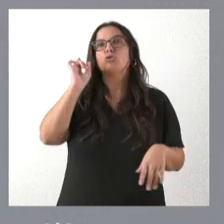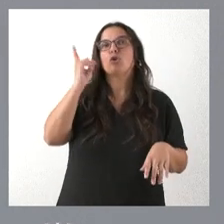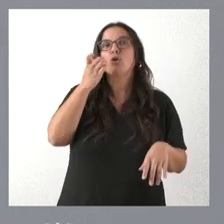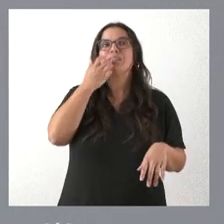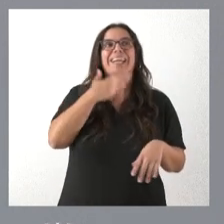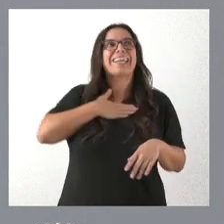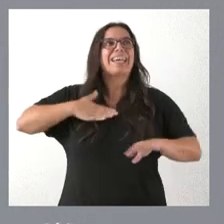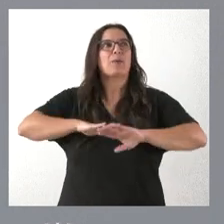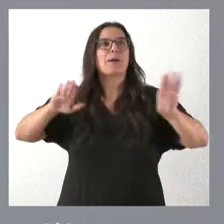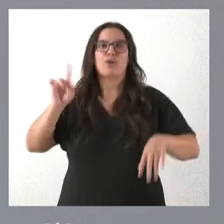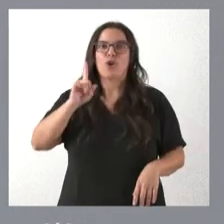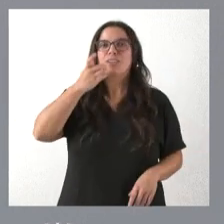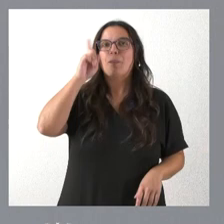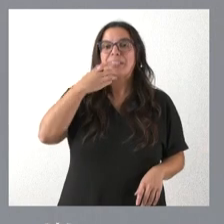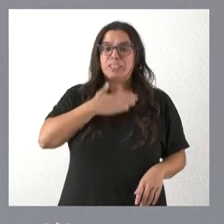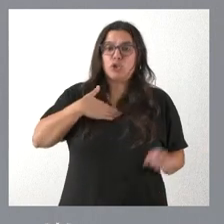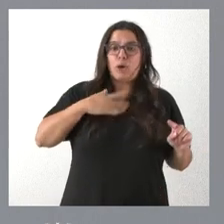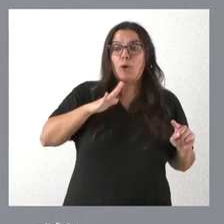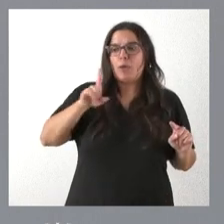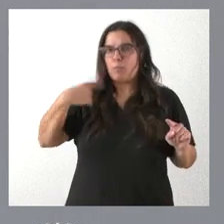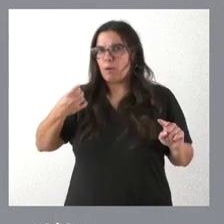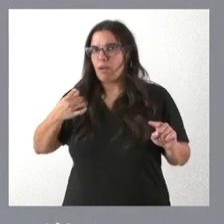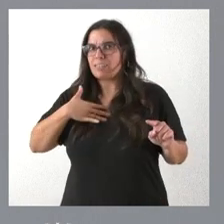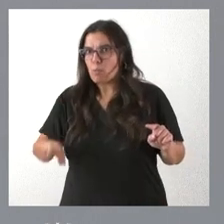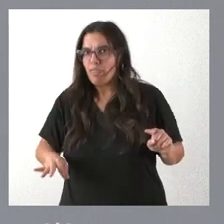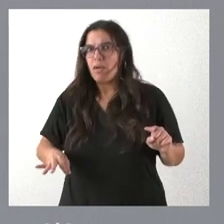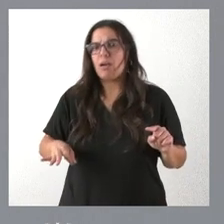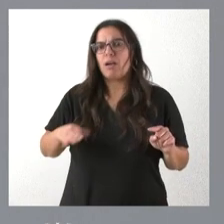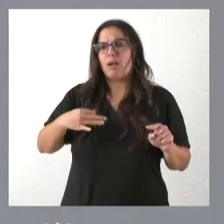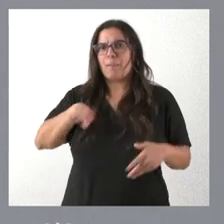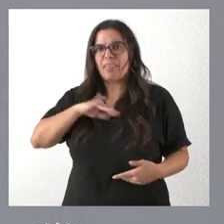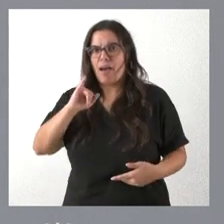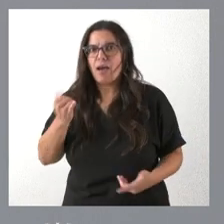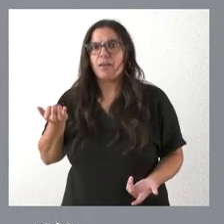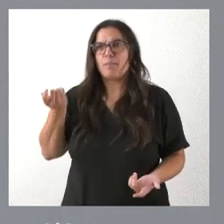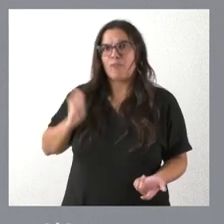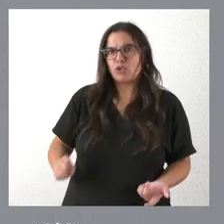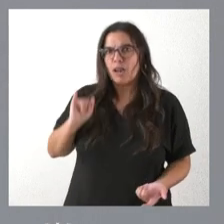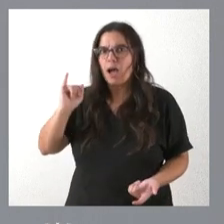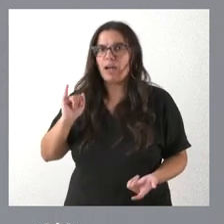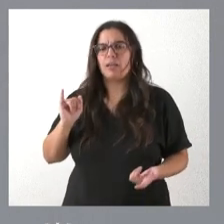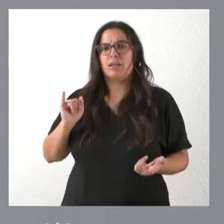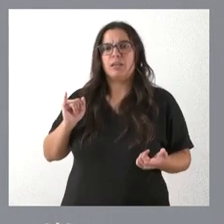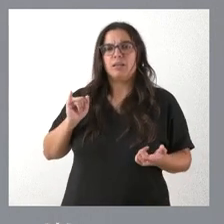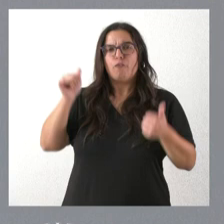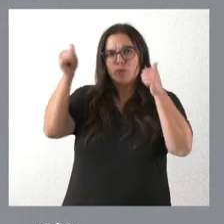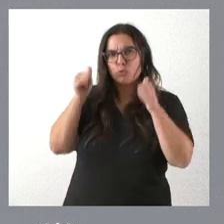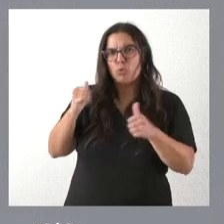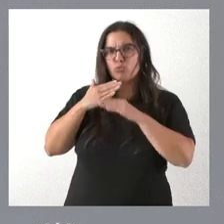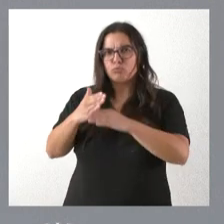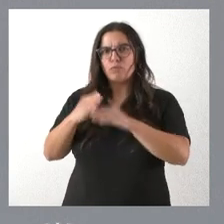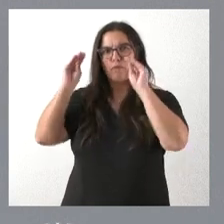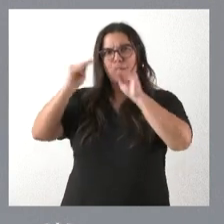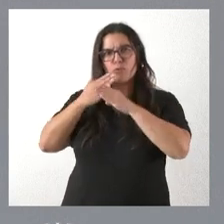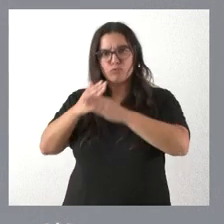sino también con la capacidad de tener Los profesionales de garantizarlo en todo el territorio de tener la formación y la cualificaciones y decir una serie